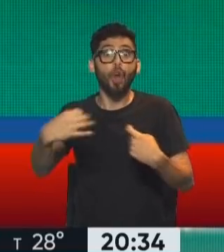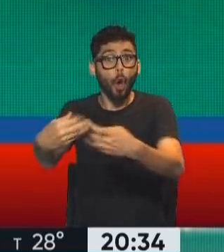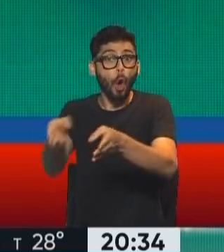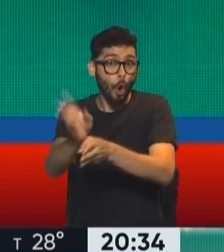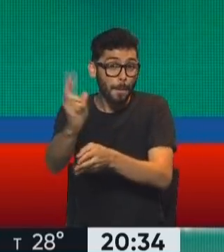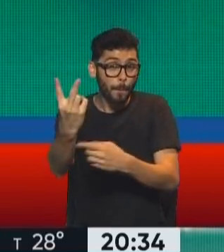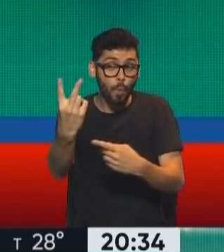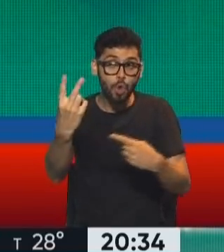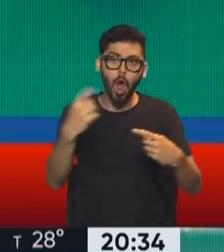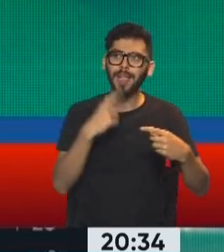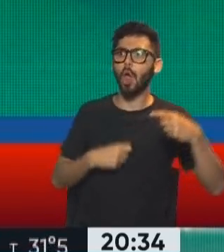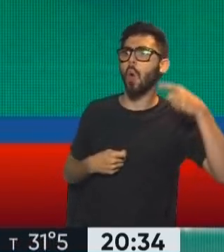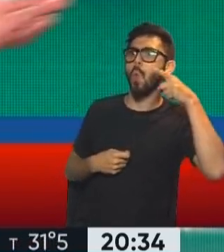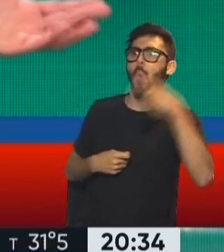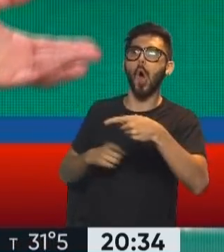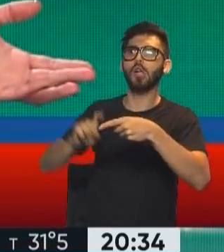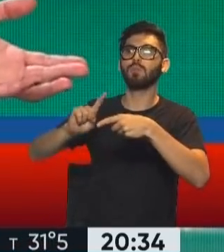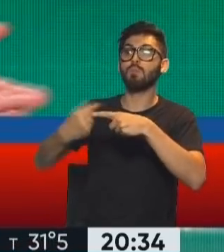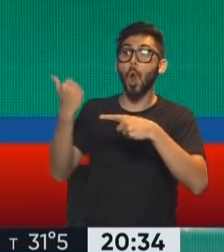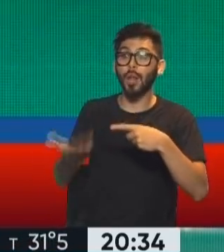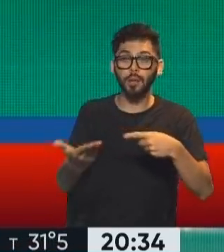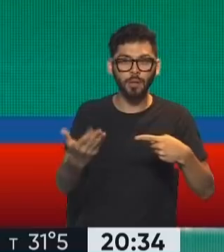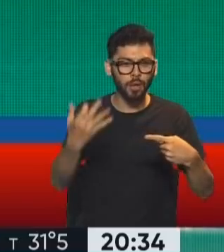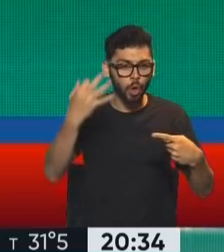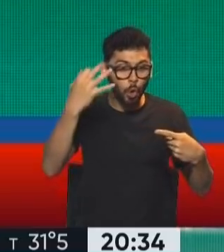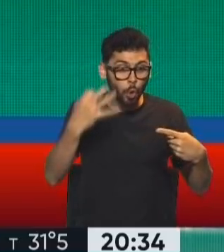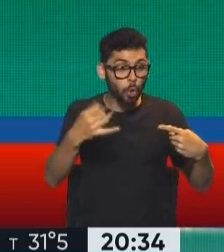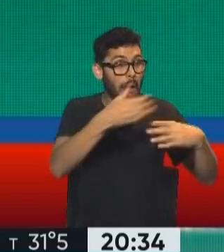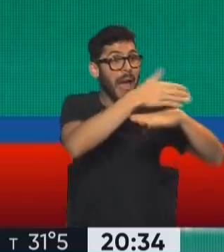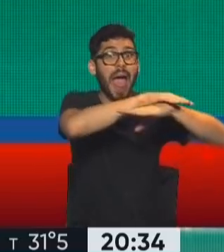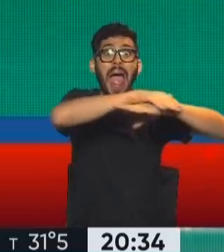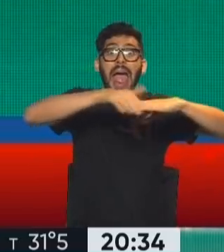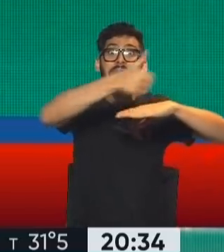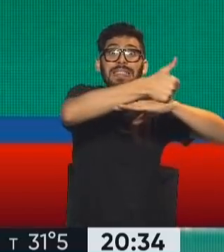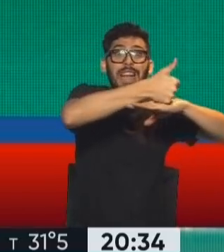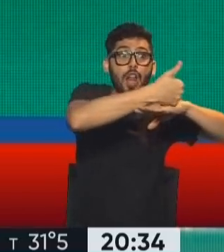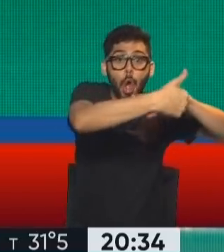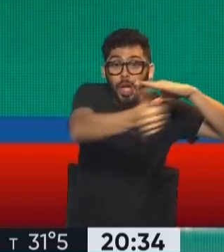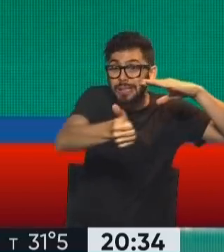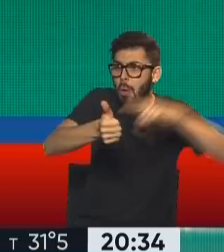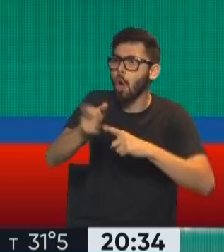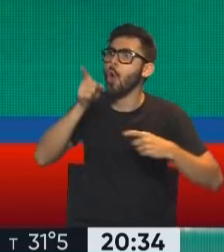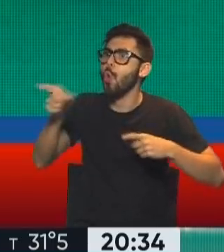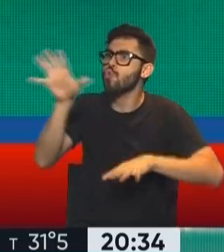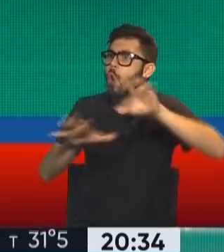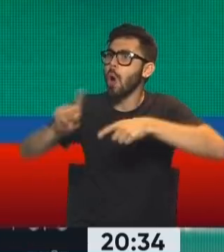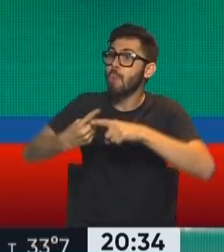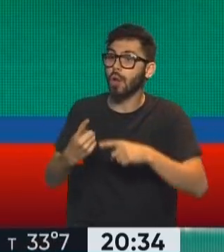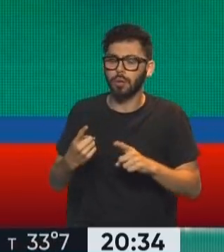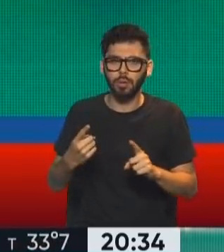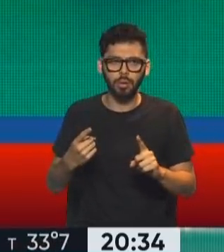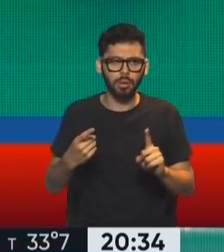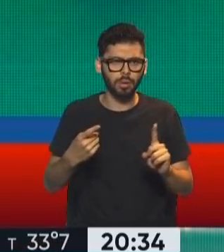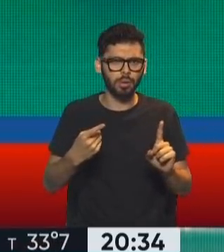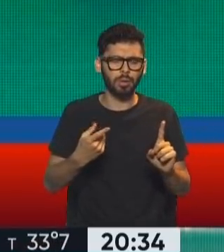haciendo utilización política cuando acababa de bajarse de un escenario que habían montado transformaron esto en un acto político efectivamente.